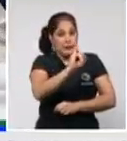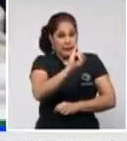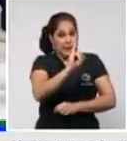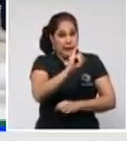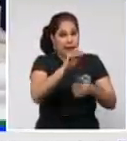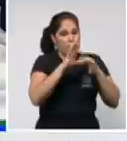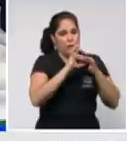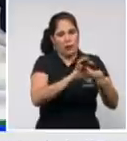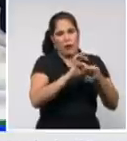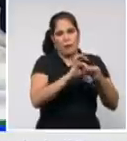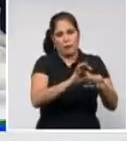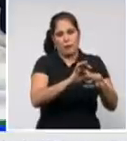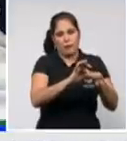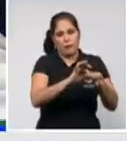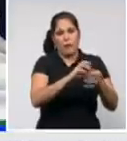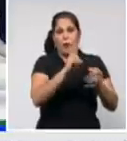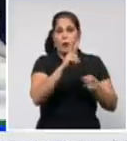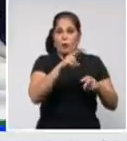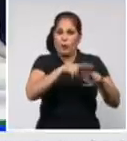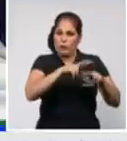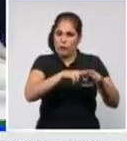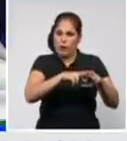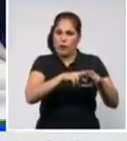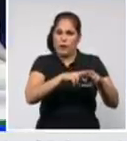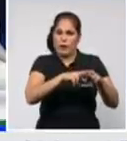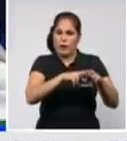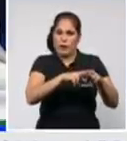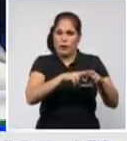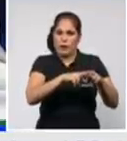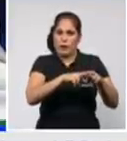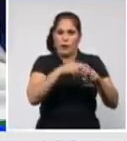grave, 4 en La